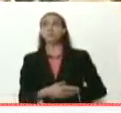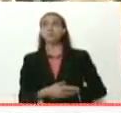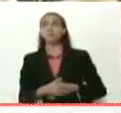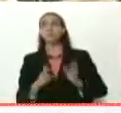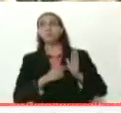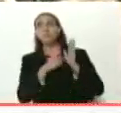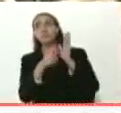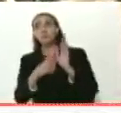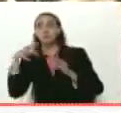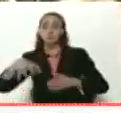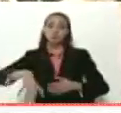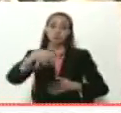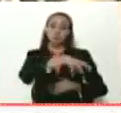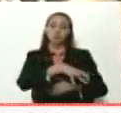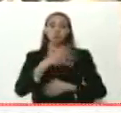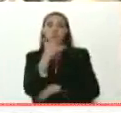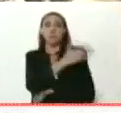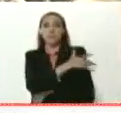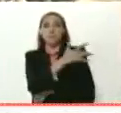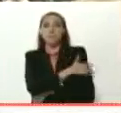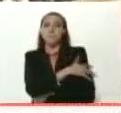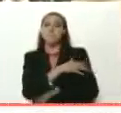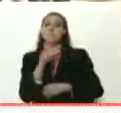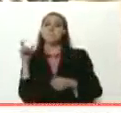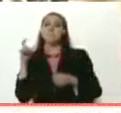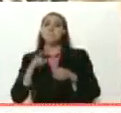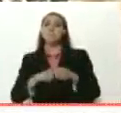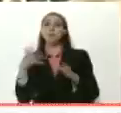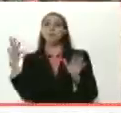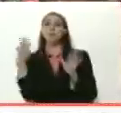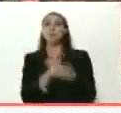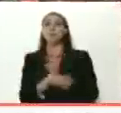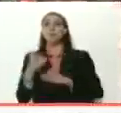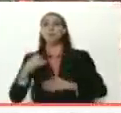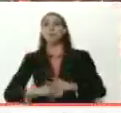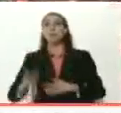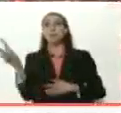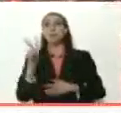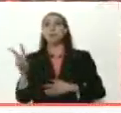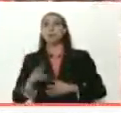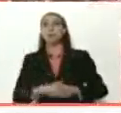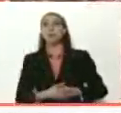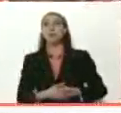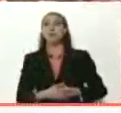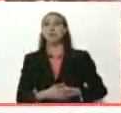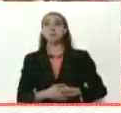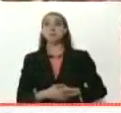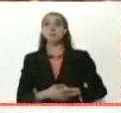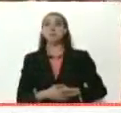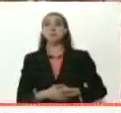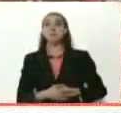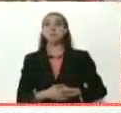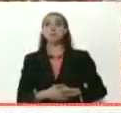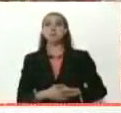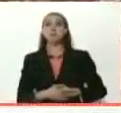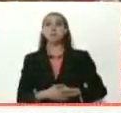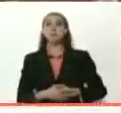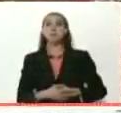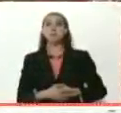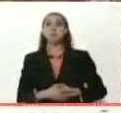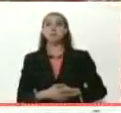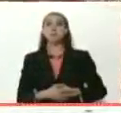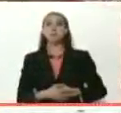todos los sectores de la oposición venezolana. Usted en la oposición venezolana ellos pueden aparentar, pero le dan una orden desde Estados Unidos y todos comienzan a